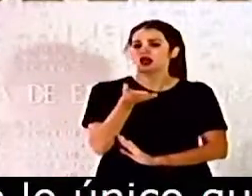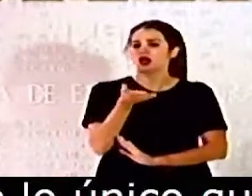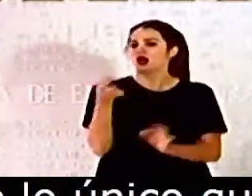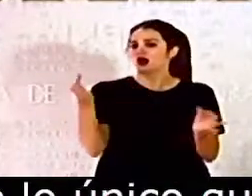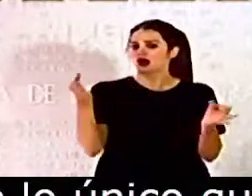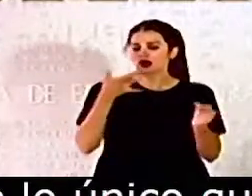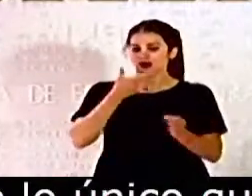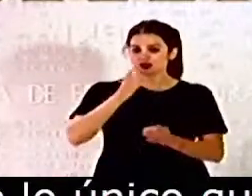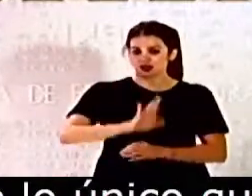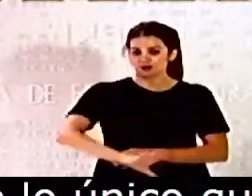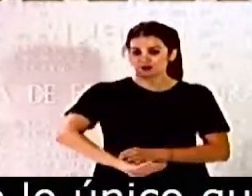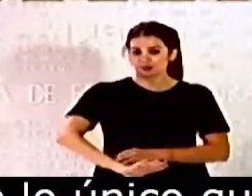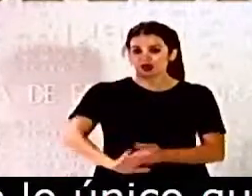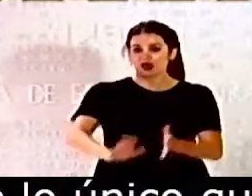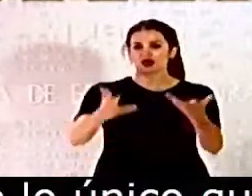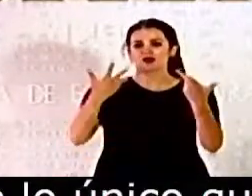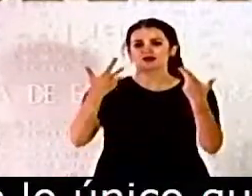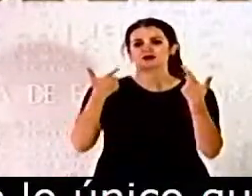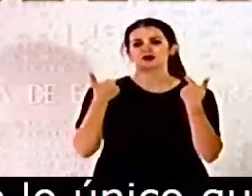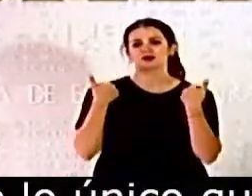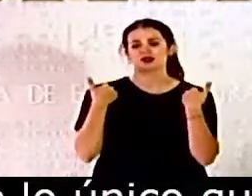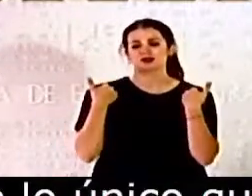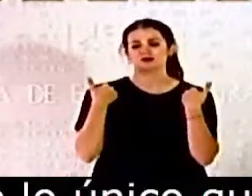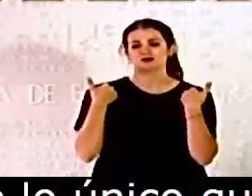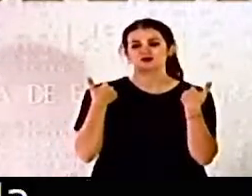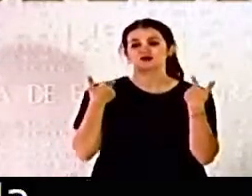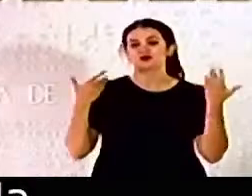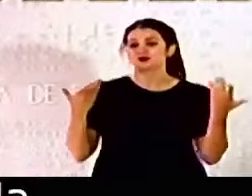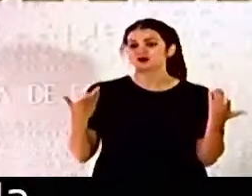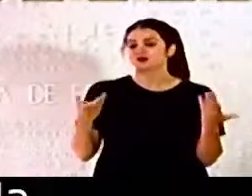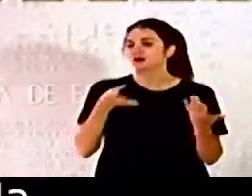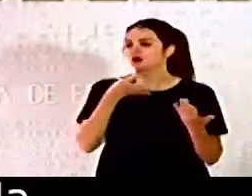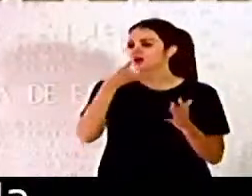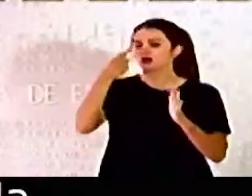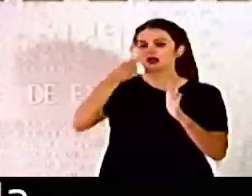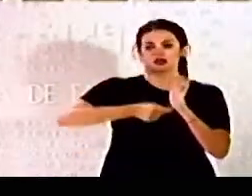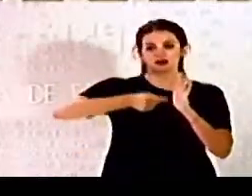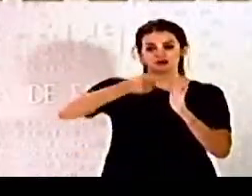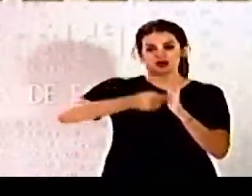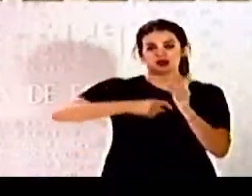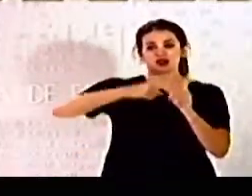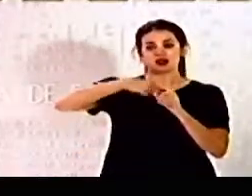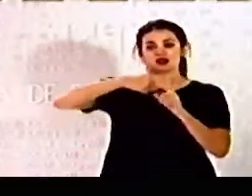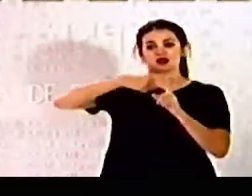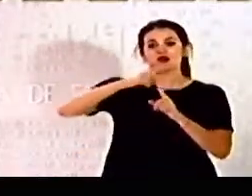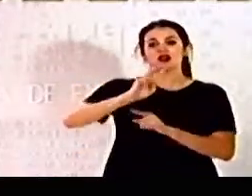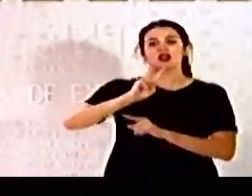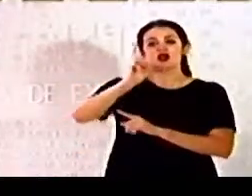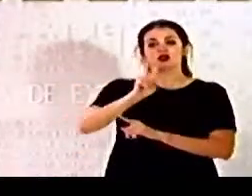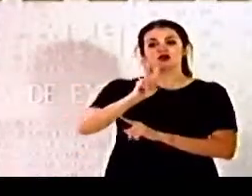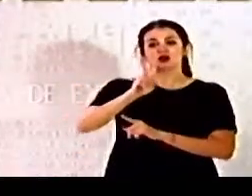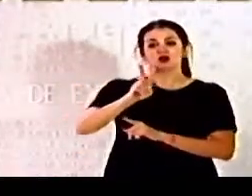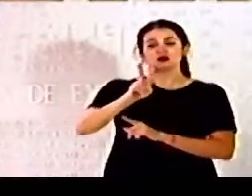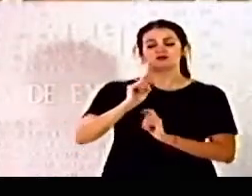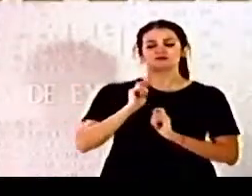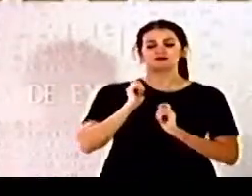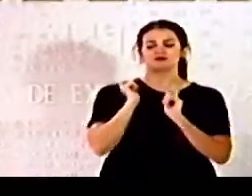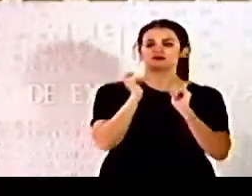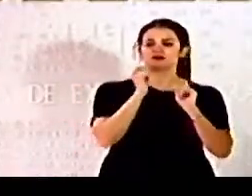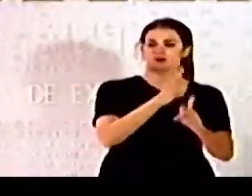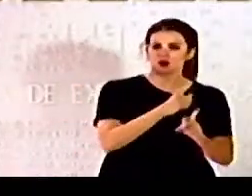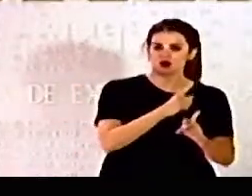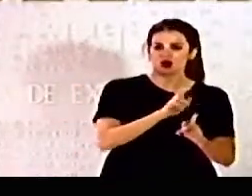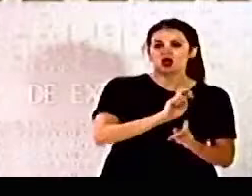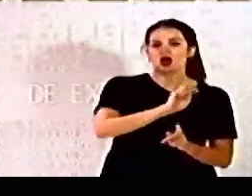a la responsabilidad? Porque si aplicas medidas de nivel 2 en esas poblaciones, no las aplicas en el